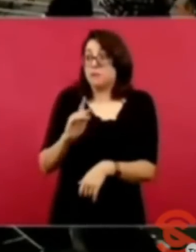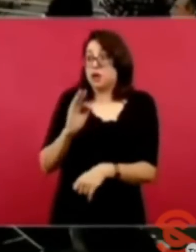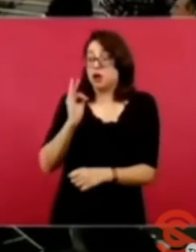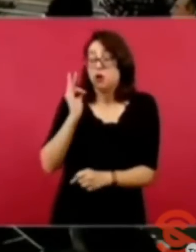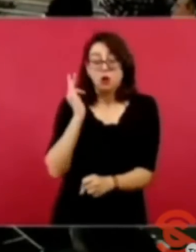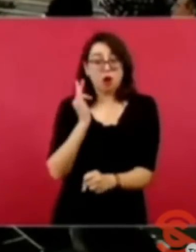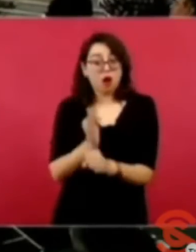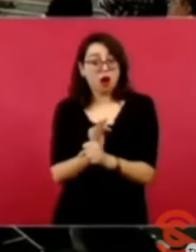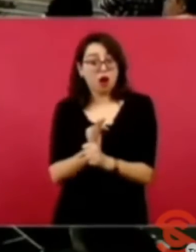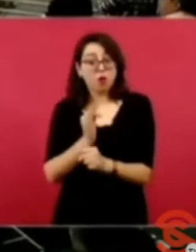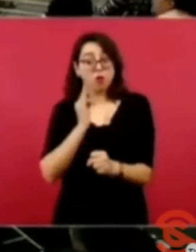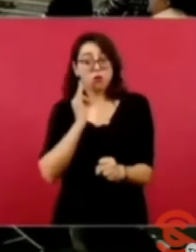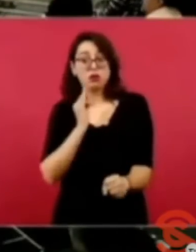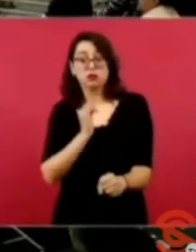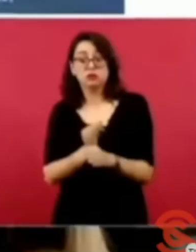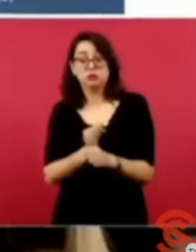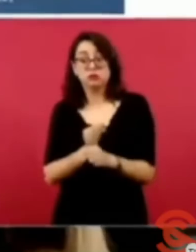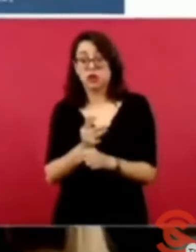circunstancia,